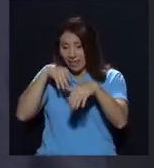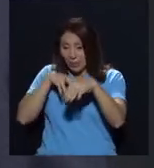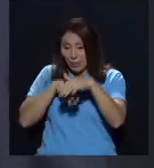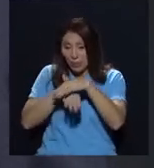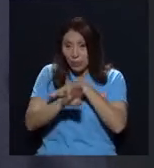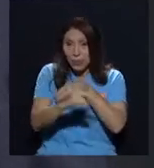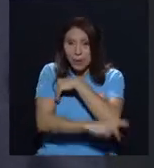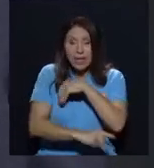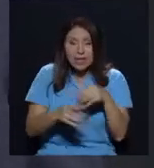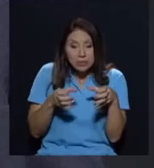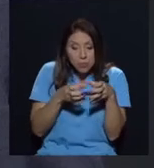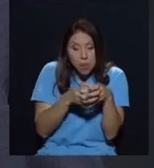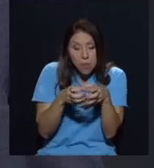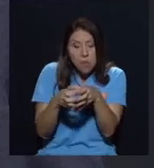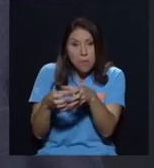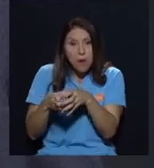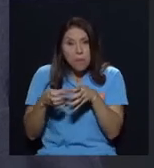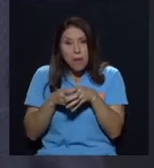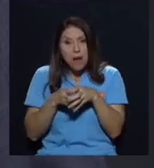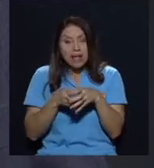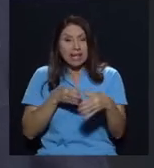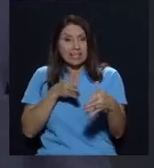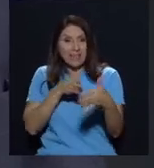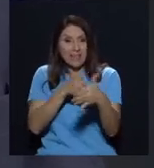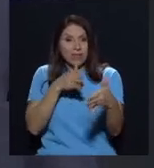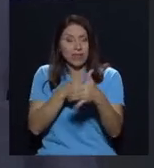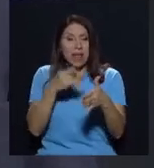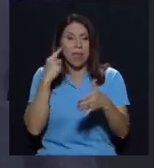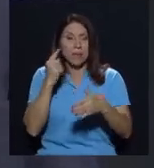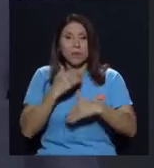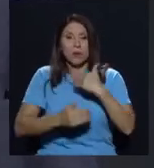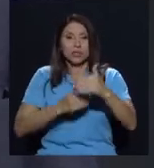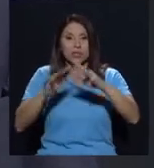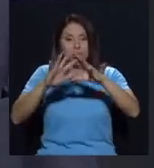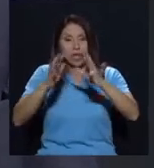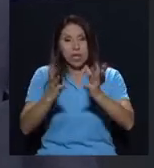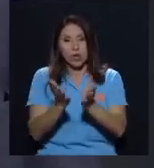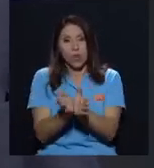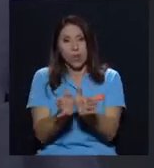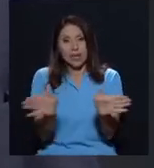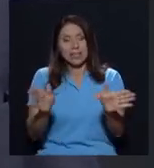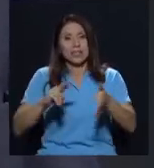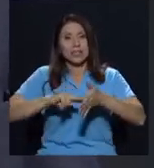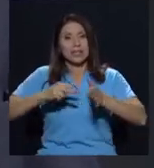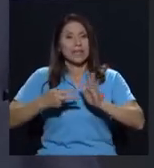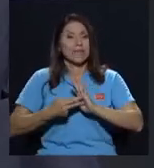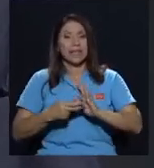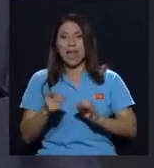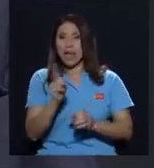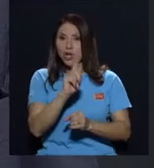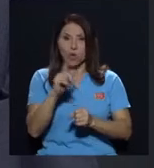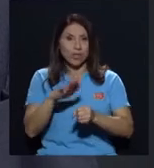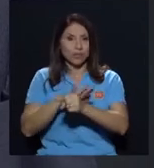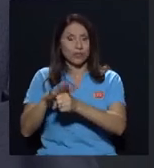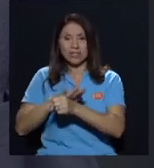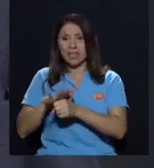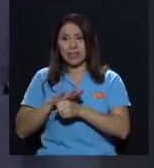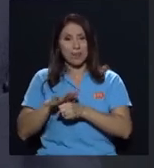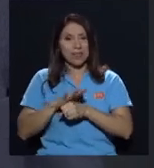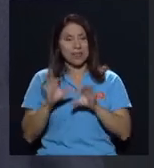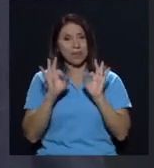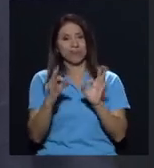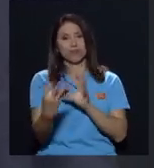afectadas por el proceso de globalización o sea no no ha sido suficientemente inclusive el modelo